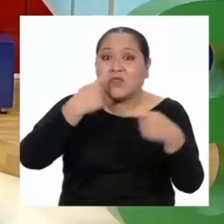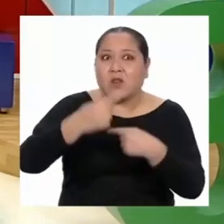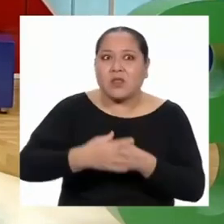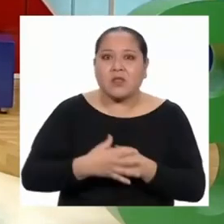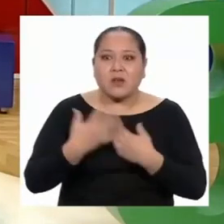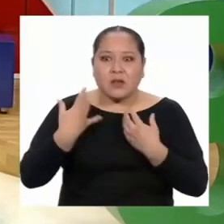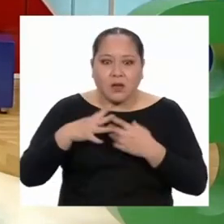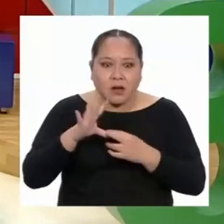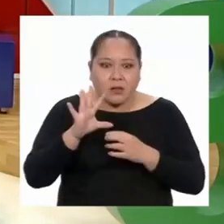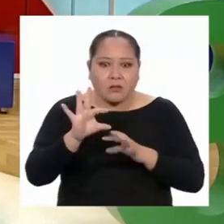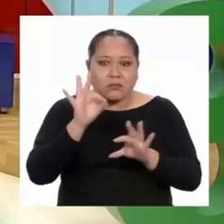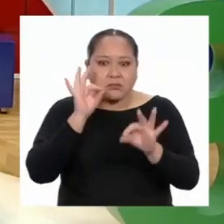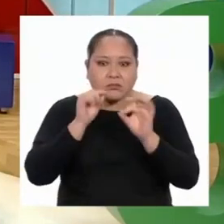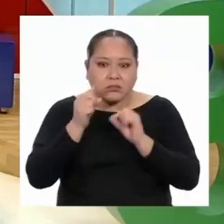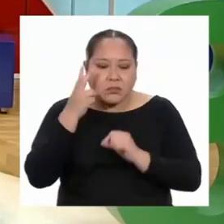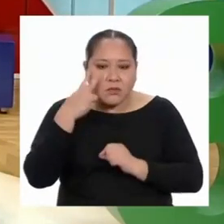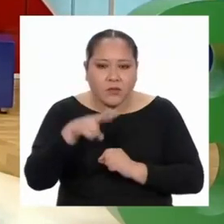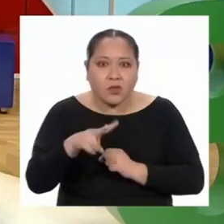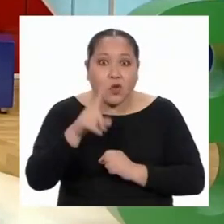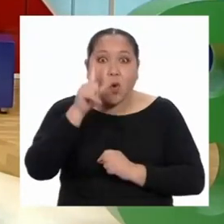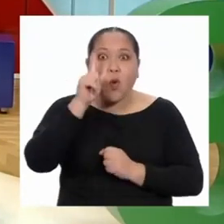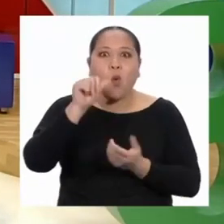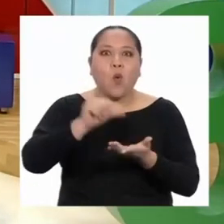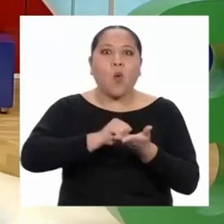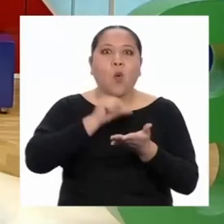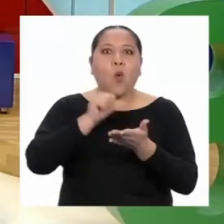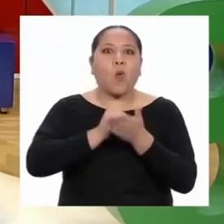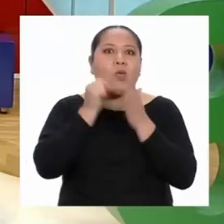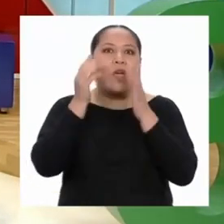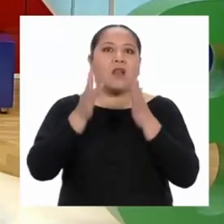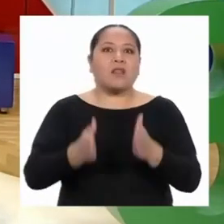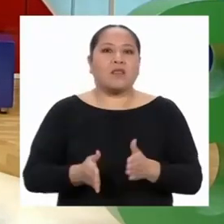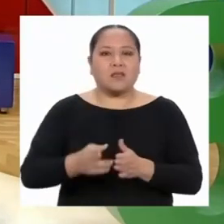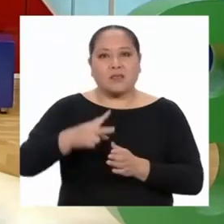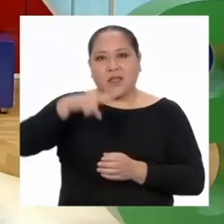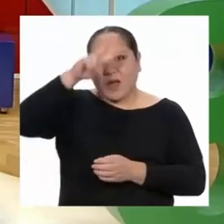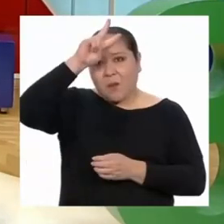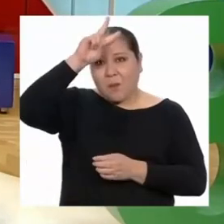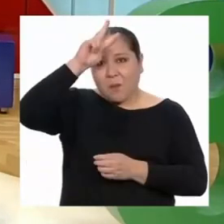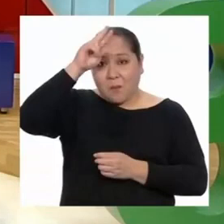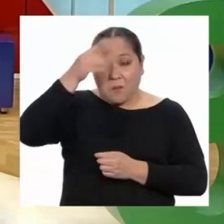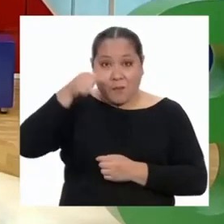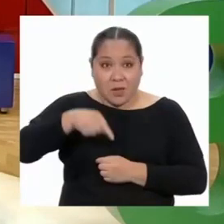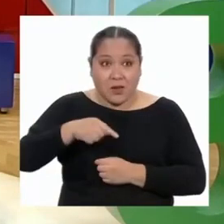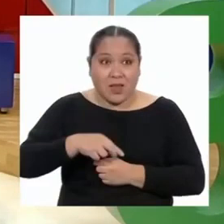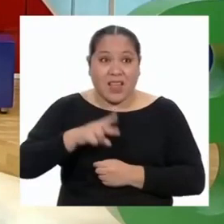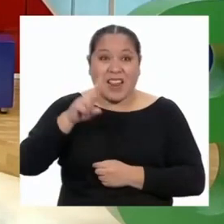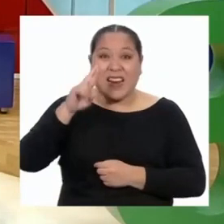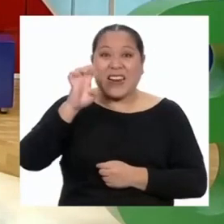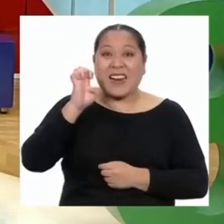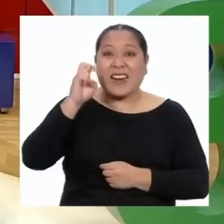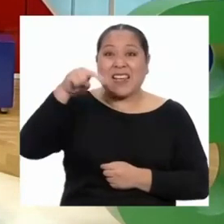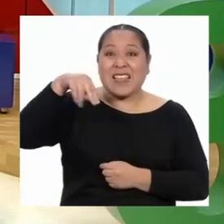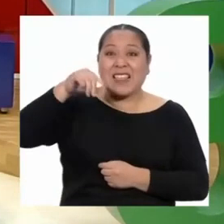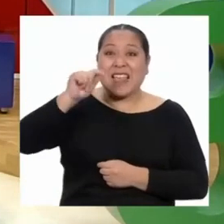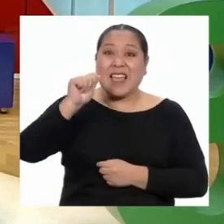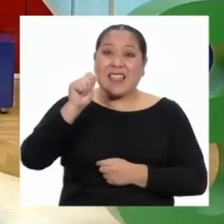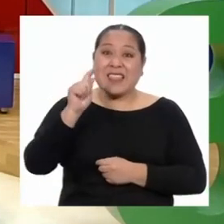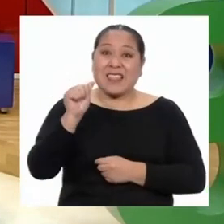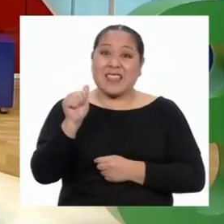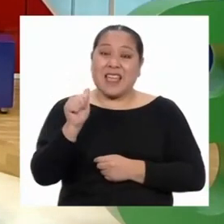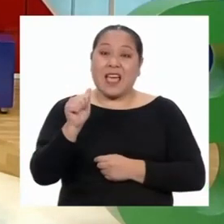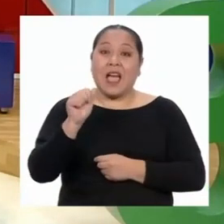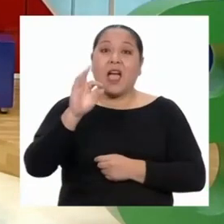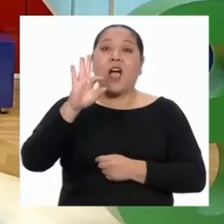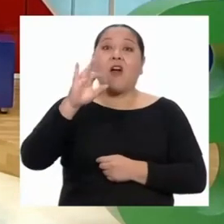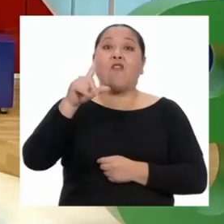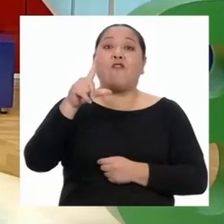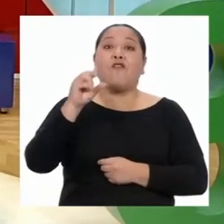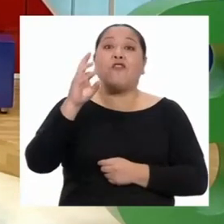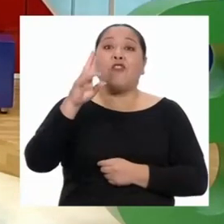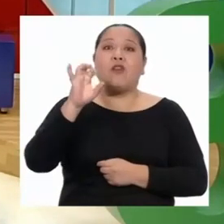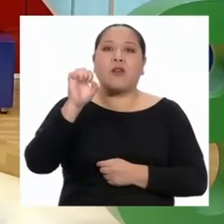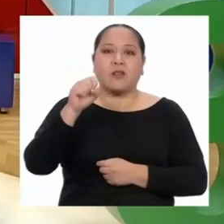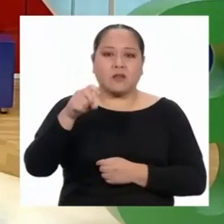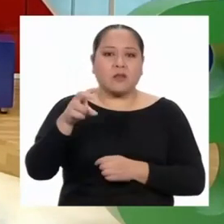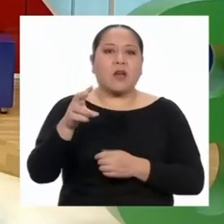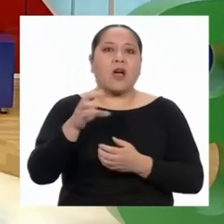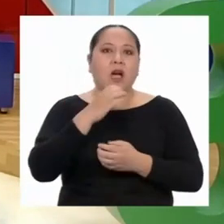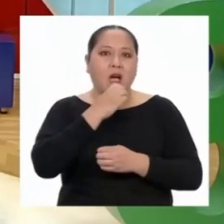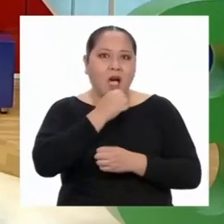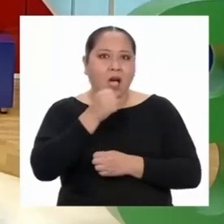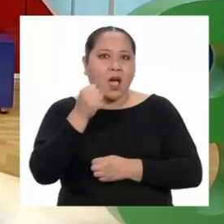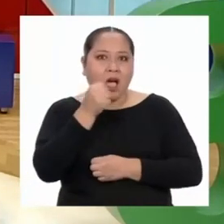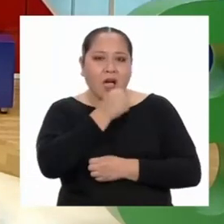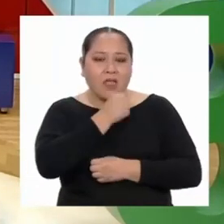de descubrir a una artista peruana, Renata Flores. ¿La han escuchado? Es una cantante de música